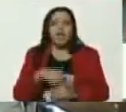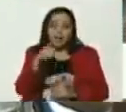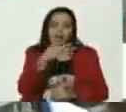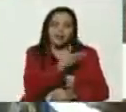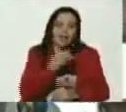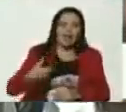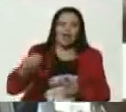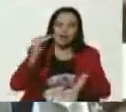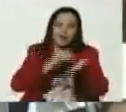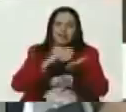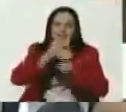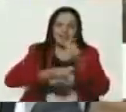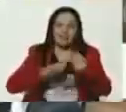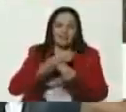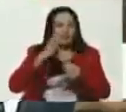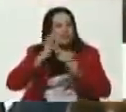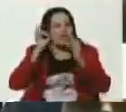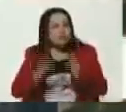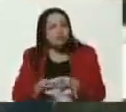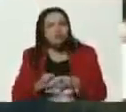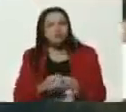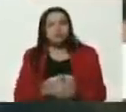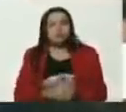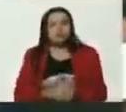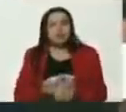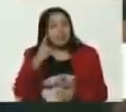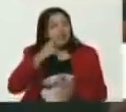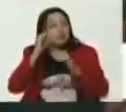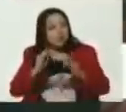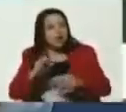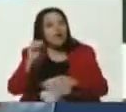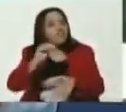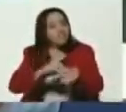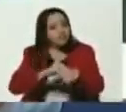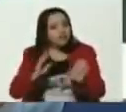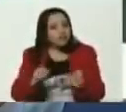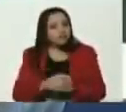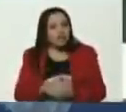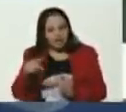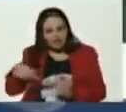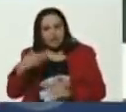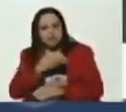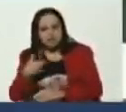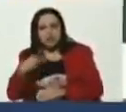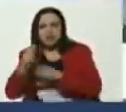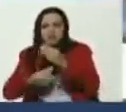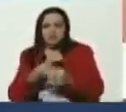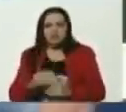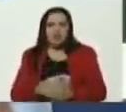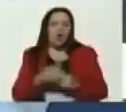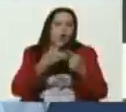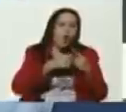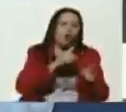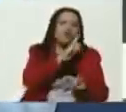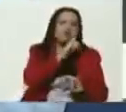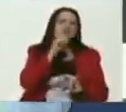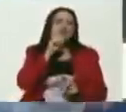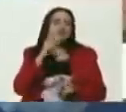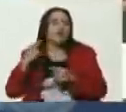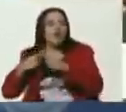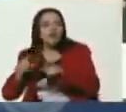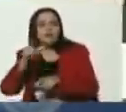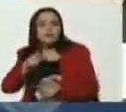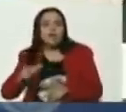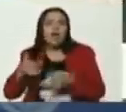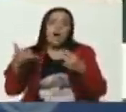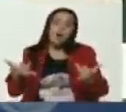intentarlo. Van a volver a intentarlo, aquí lo han intentado varias veces. Con otros nombres, con otras figuras, ahora hay que darles más